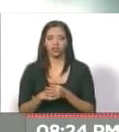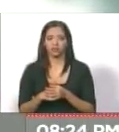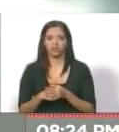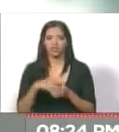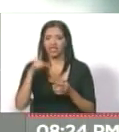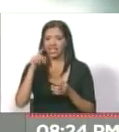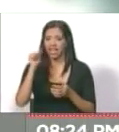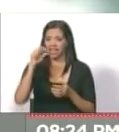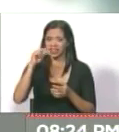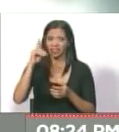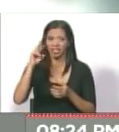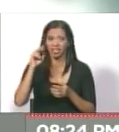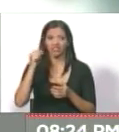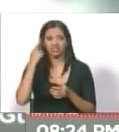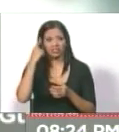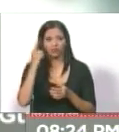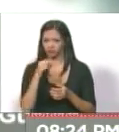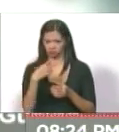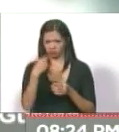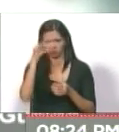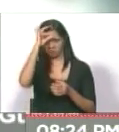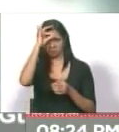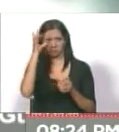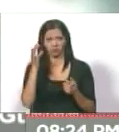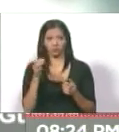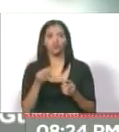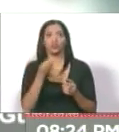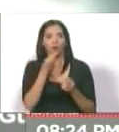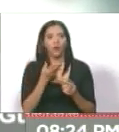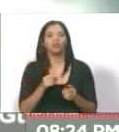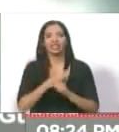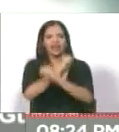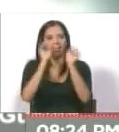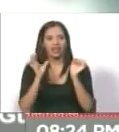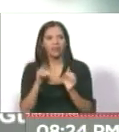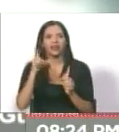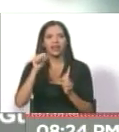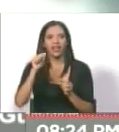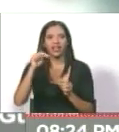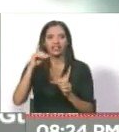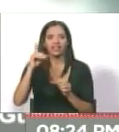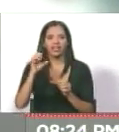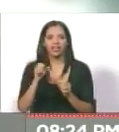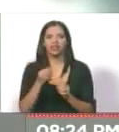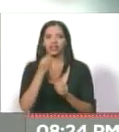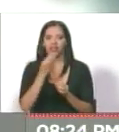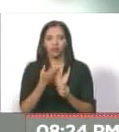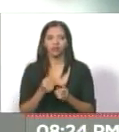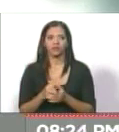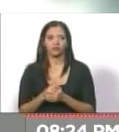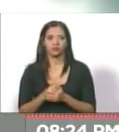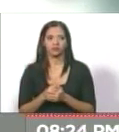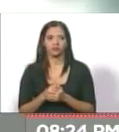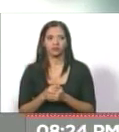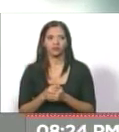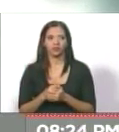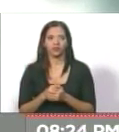Bueno, no, te voy a decir claramente, la DER es bueno, en el mismo